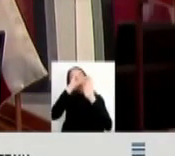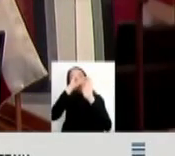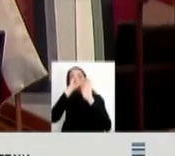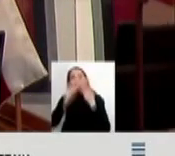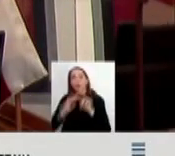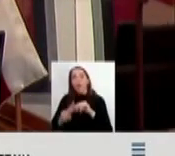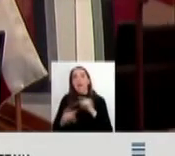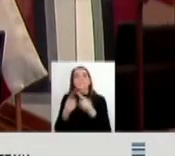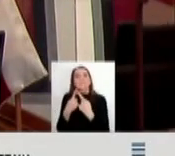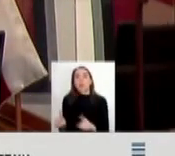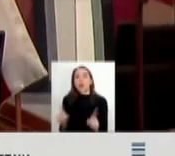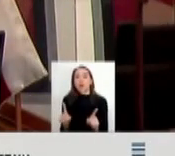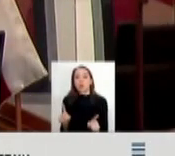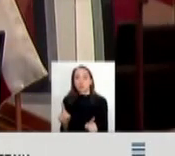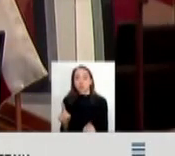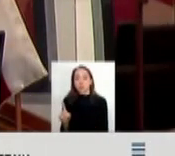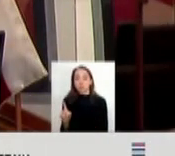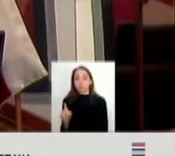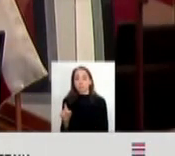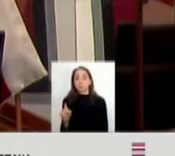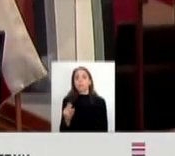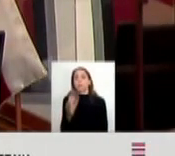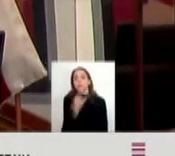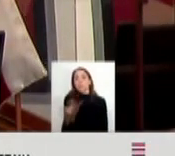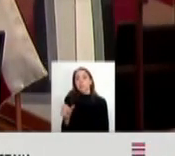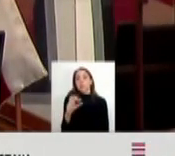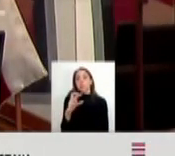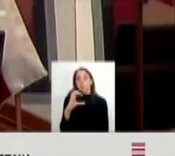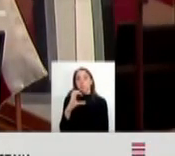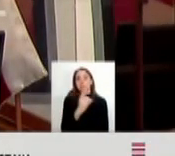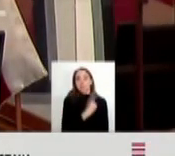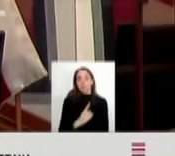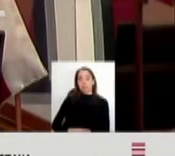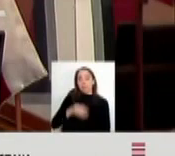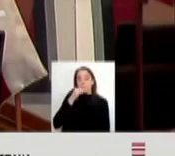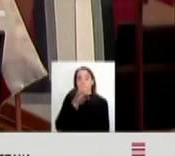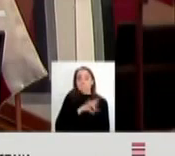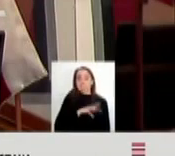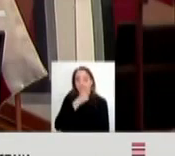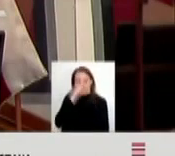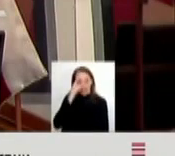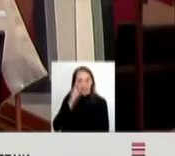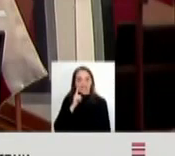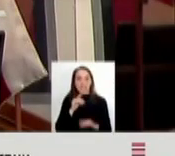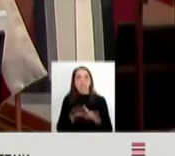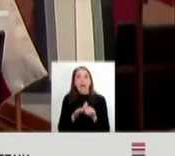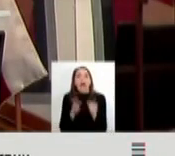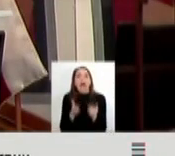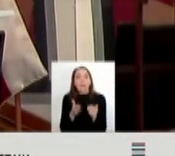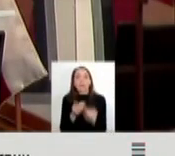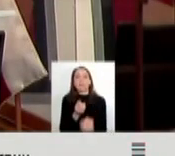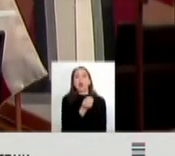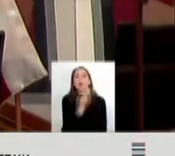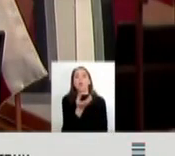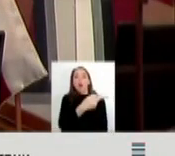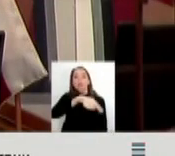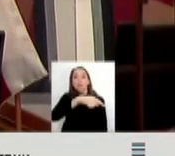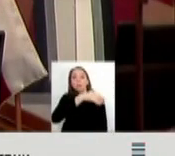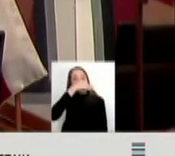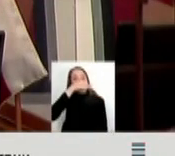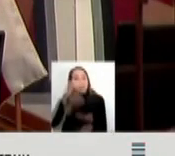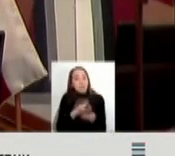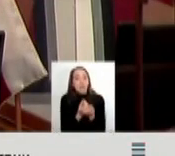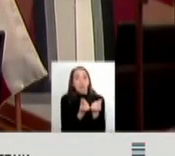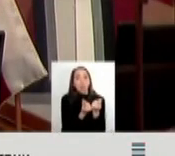La gente del Partido Comunista ha hablado de que en Chile hay una herida abierta. ¿Cuánto ustedes lucran políticamente y